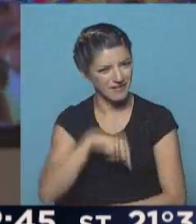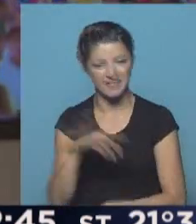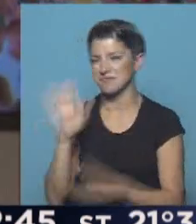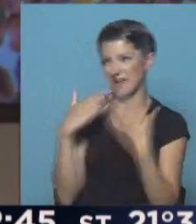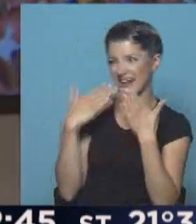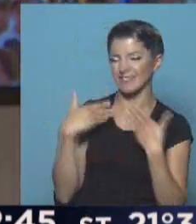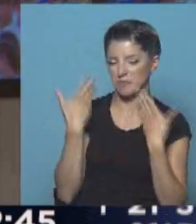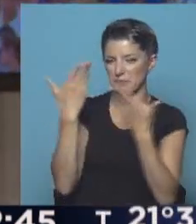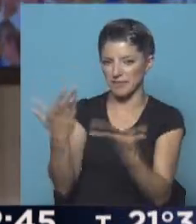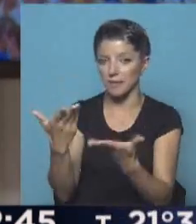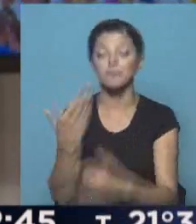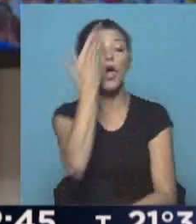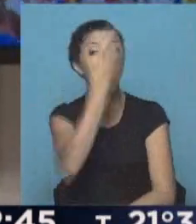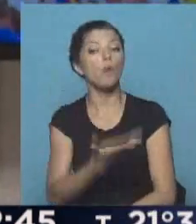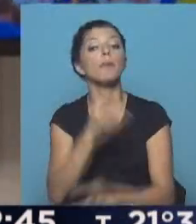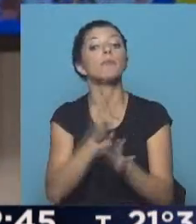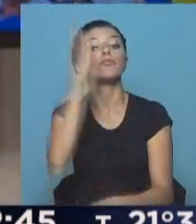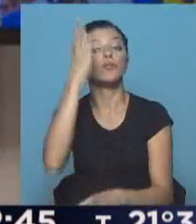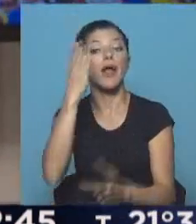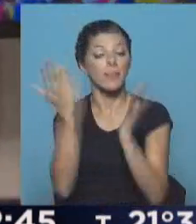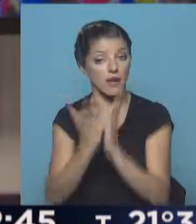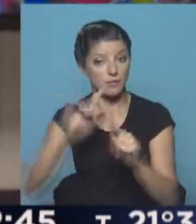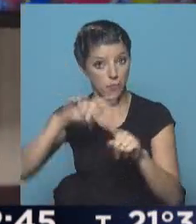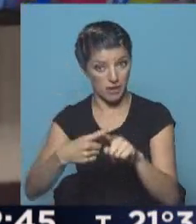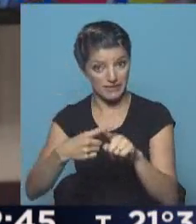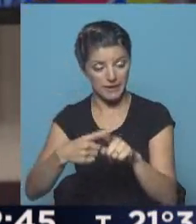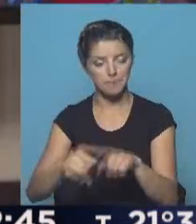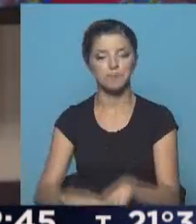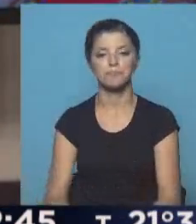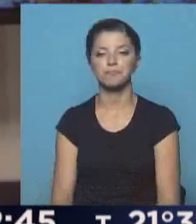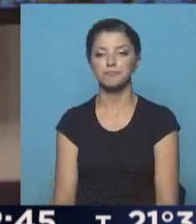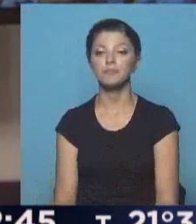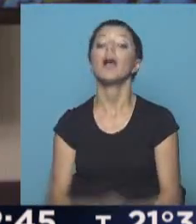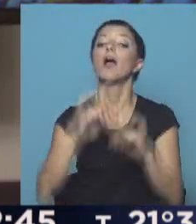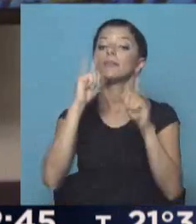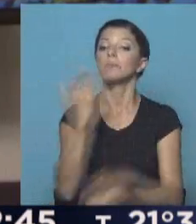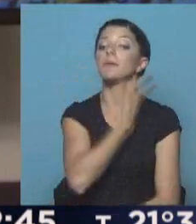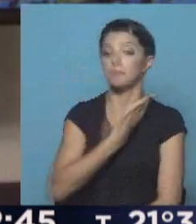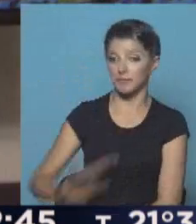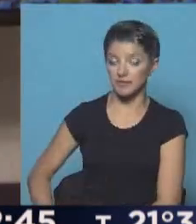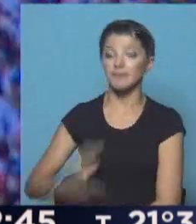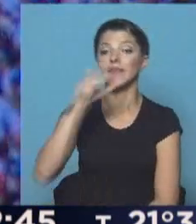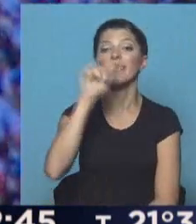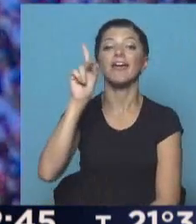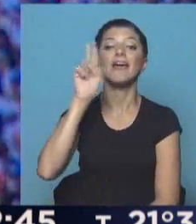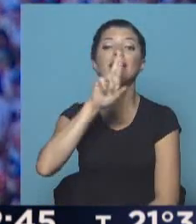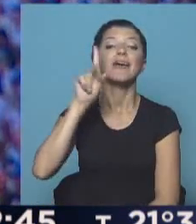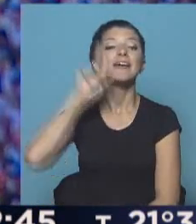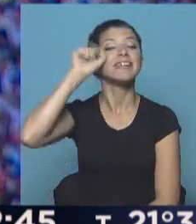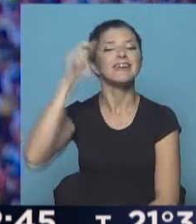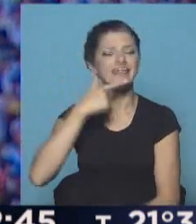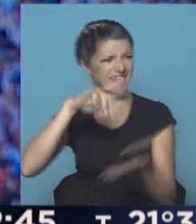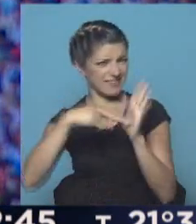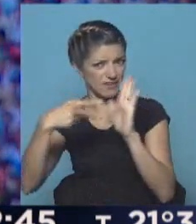Andrés es argentino, es un politólogo argentino, doctor en ciencias políticas y es también el presidente de CRIES. ¿Qué es CRIES? CRIES es un think